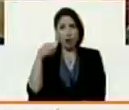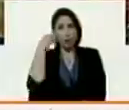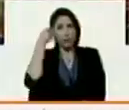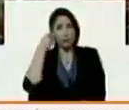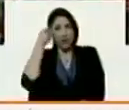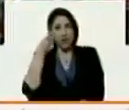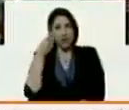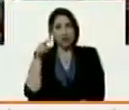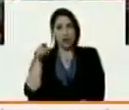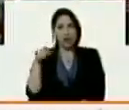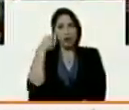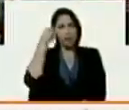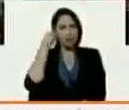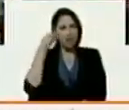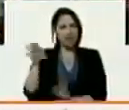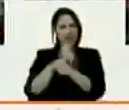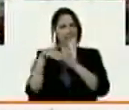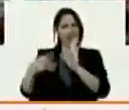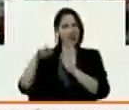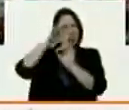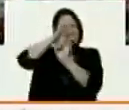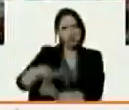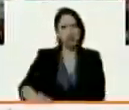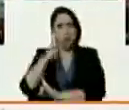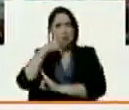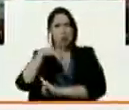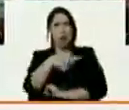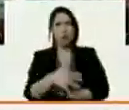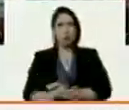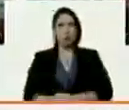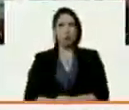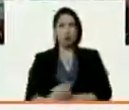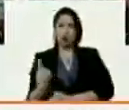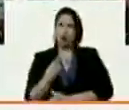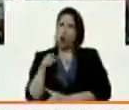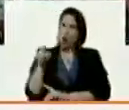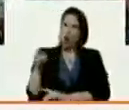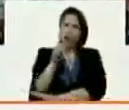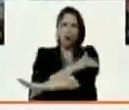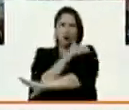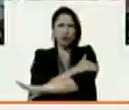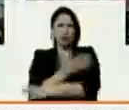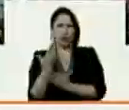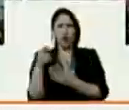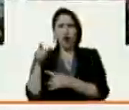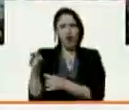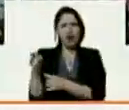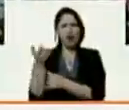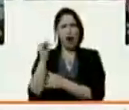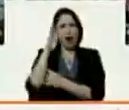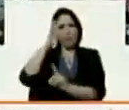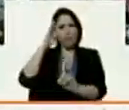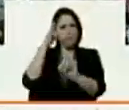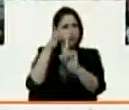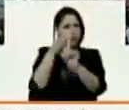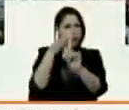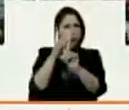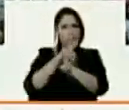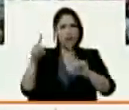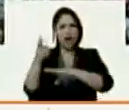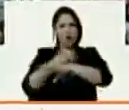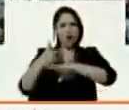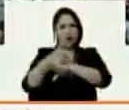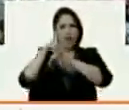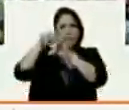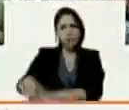se consideran con derechos a oprimir a los pueblos. Solo ellos están marcados por el destino para gobernar a los